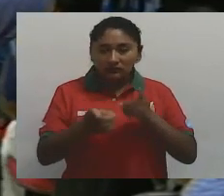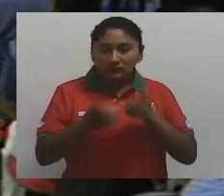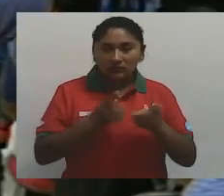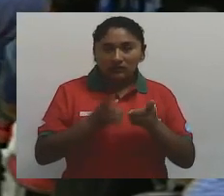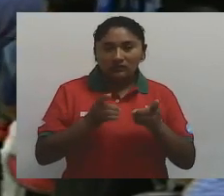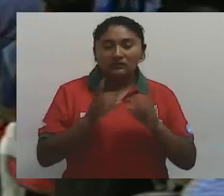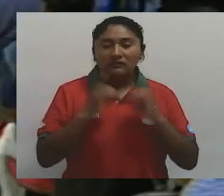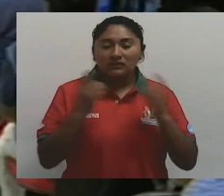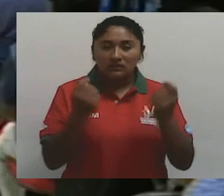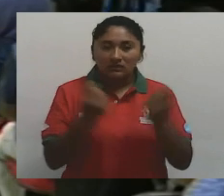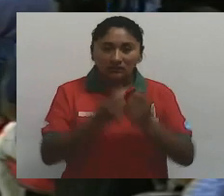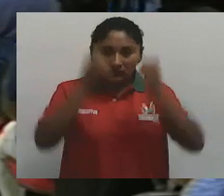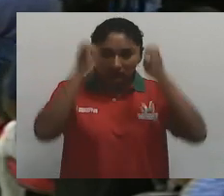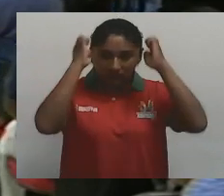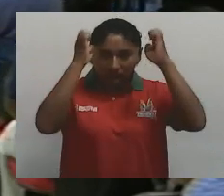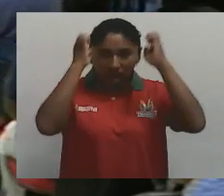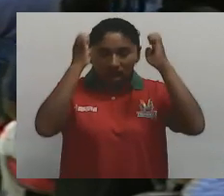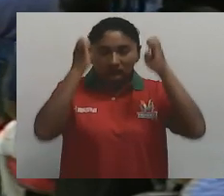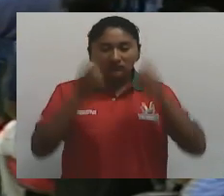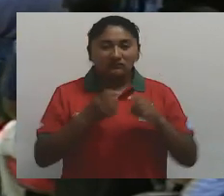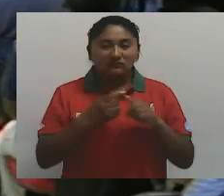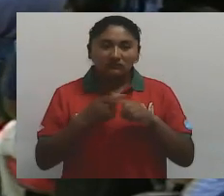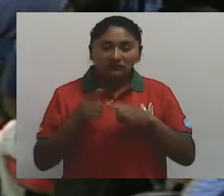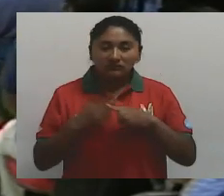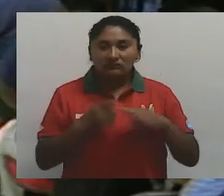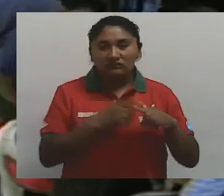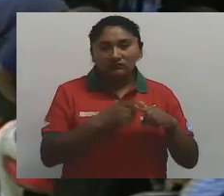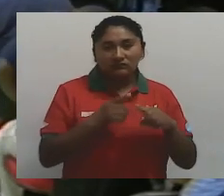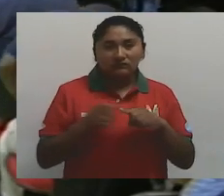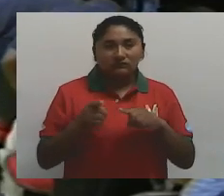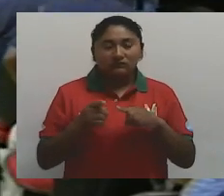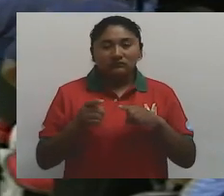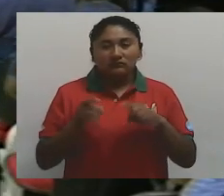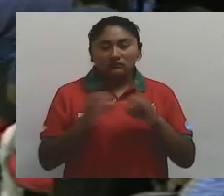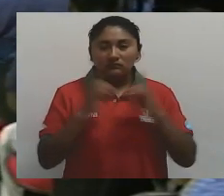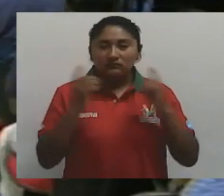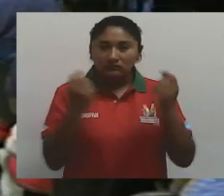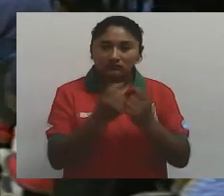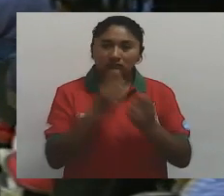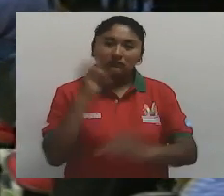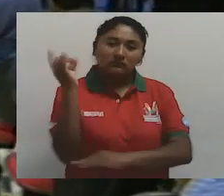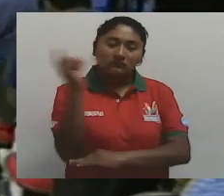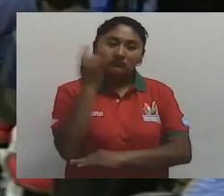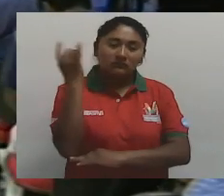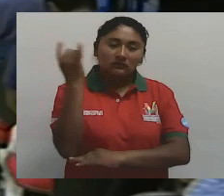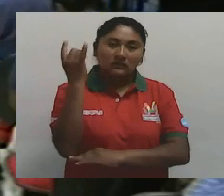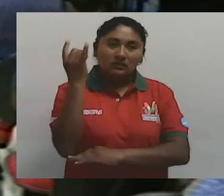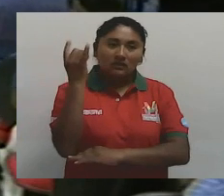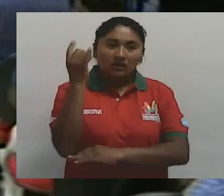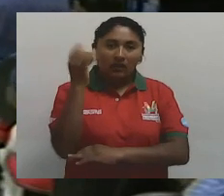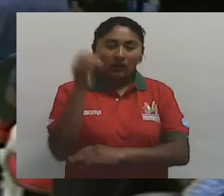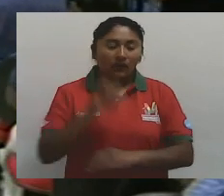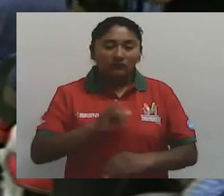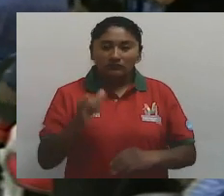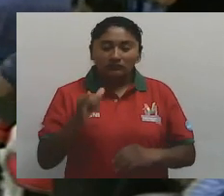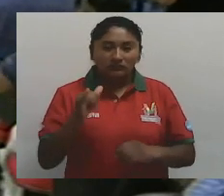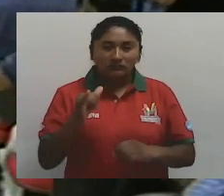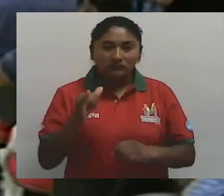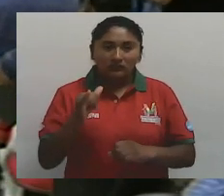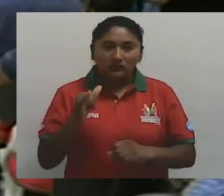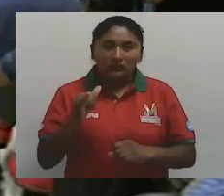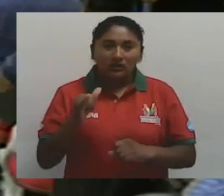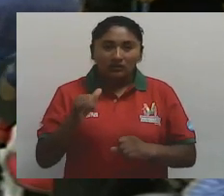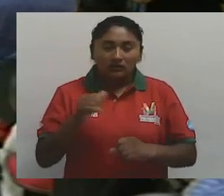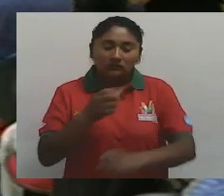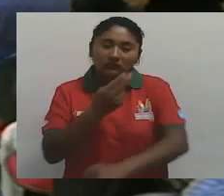distritales respectivas de todo el departamento, de todos los departamentos de Bolivia, las escuelas de formación de